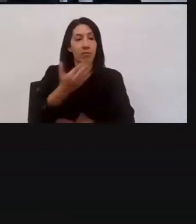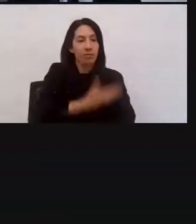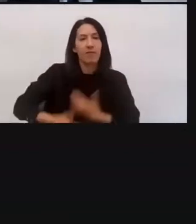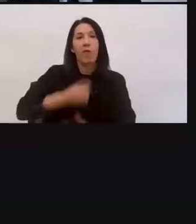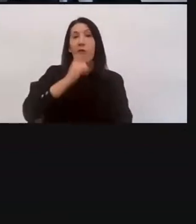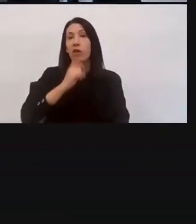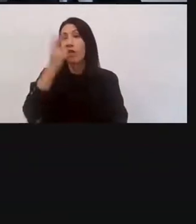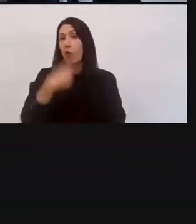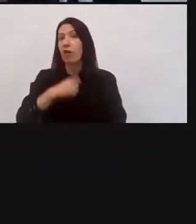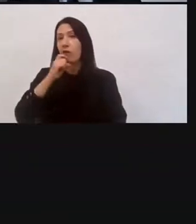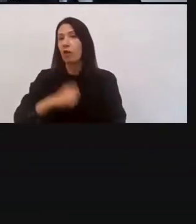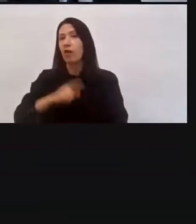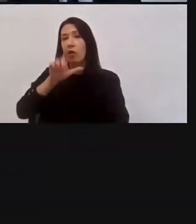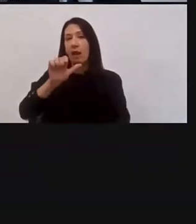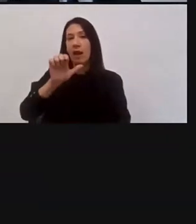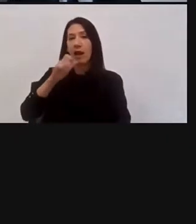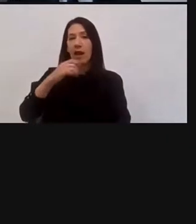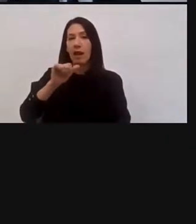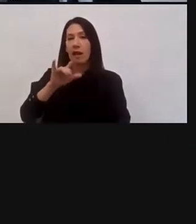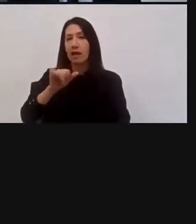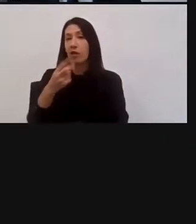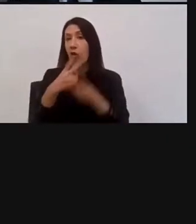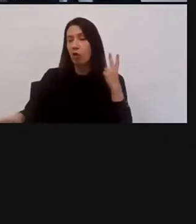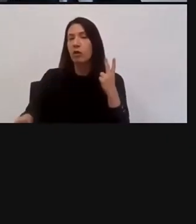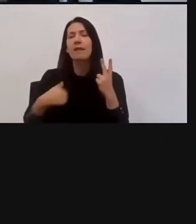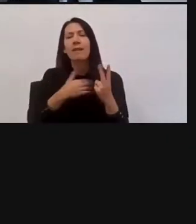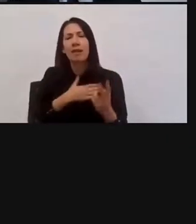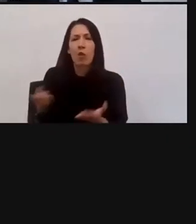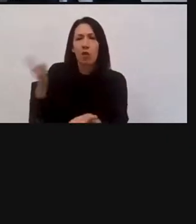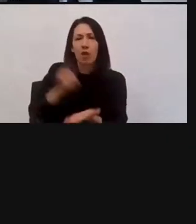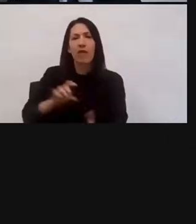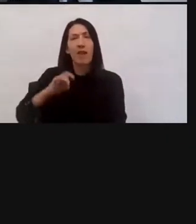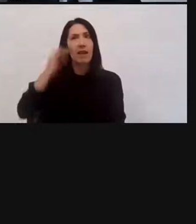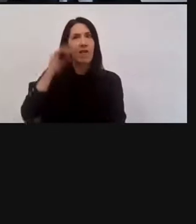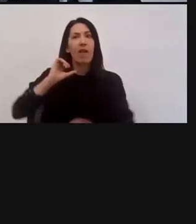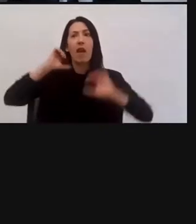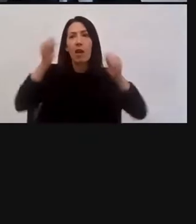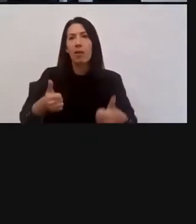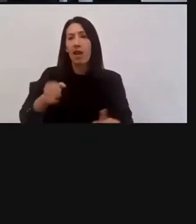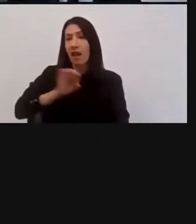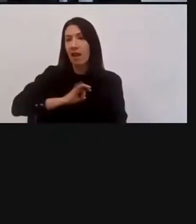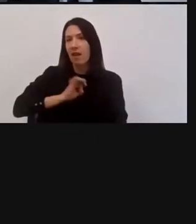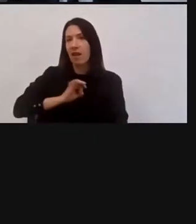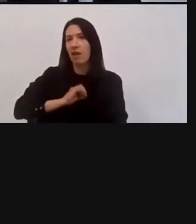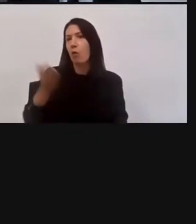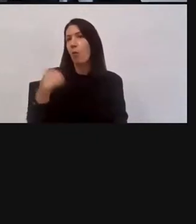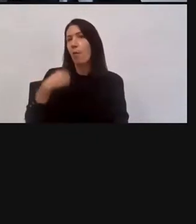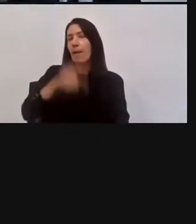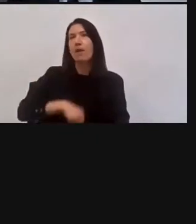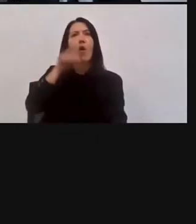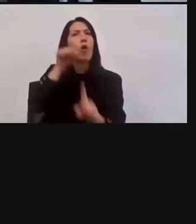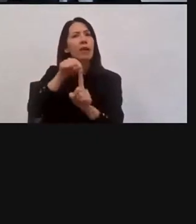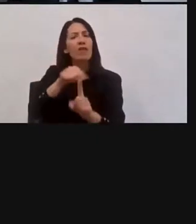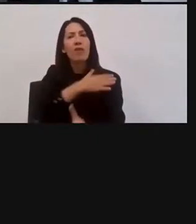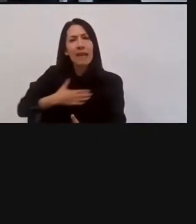Fundación Legalitas. Retomamos esta iniciativa que pusimos en marcha en el mes de enero, en la que nos marcamos como objetivo